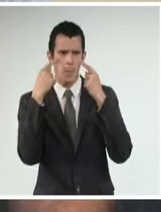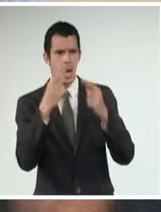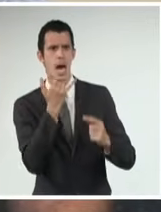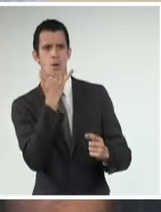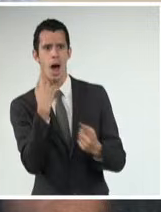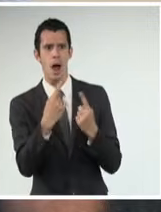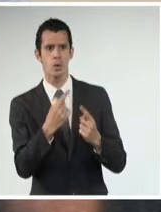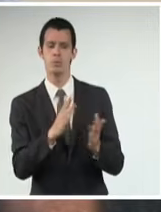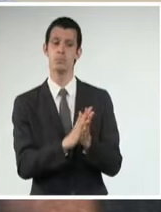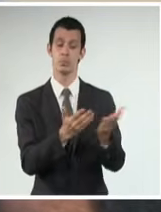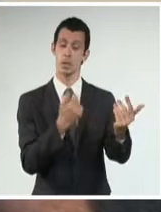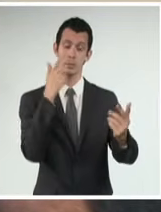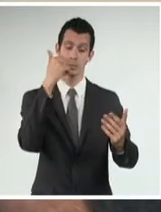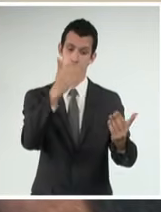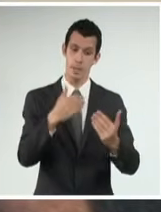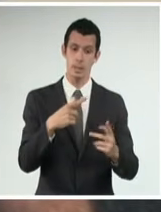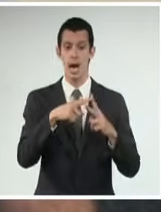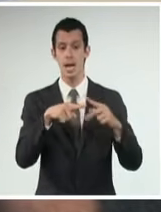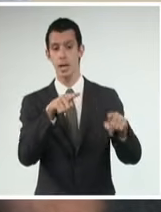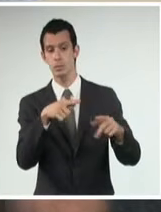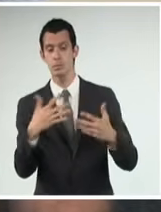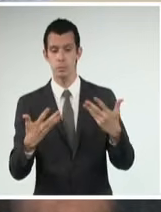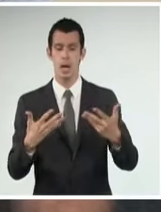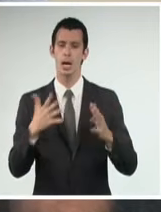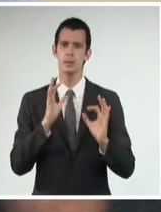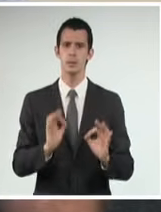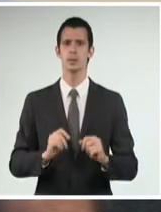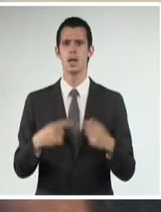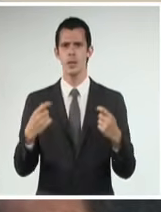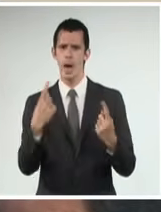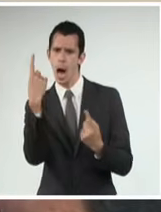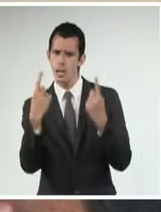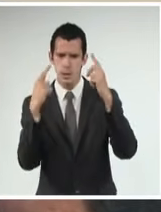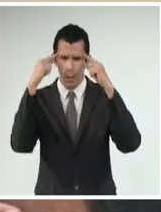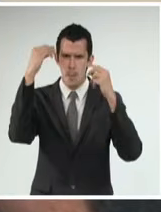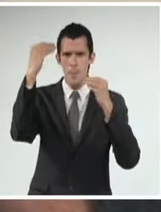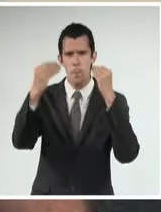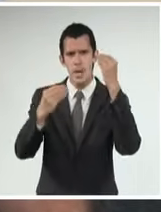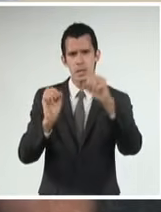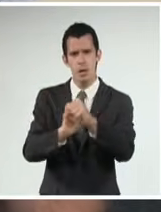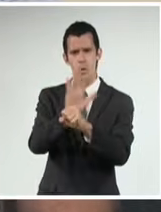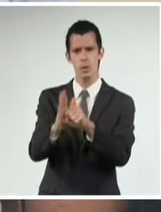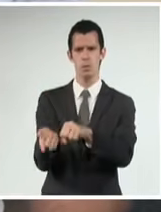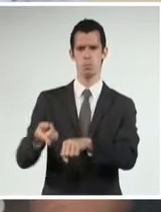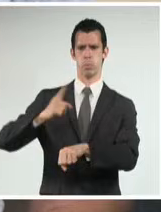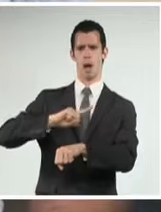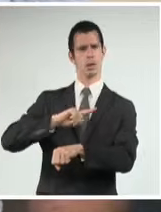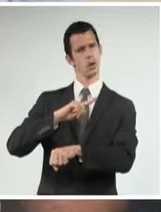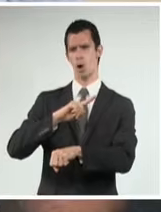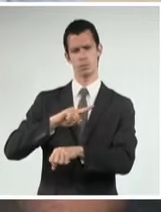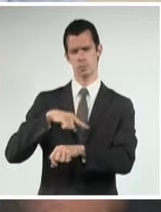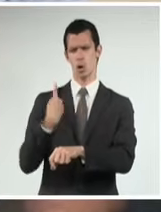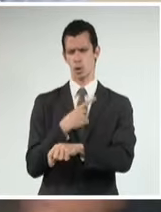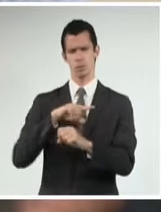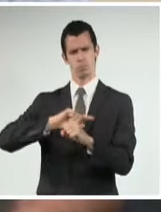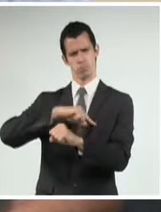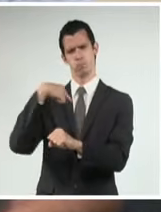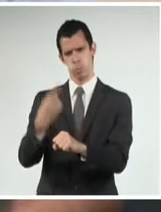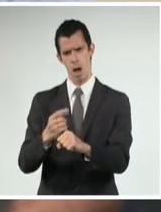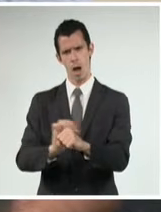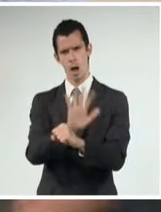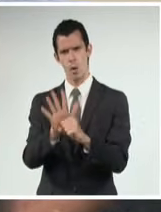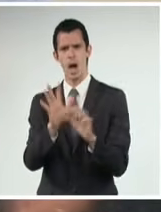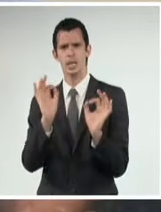bien, y hay que seguir buscando alternativas para no dejarnos vencer por la pandemia. Nosotros tenemos que vencer la pandemia